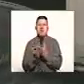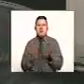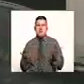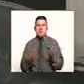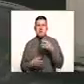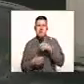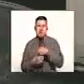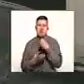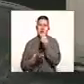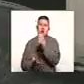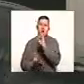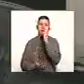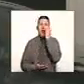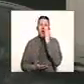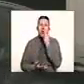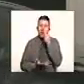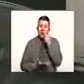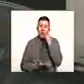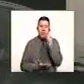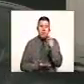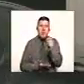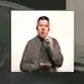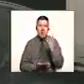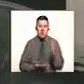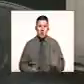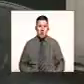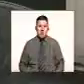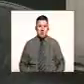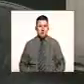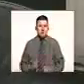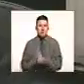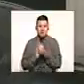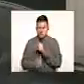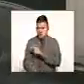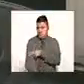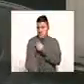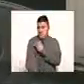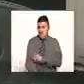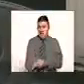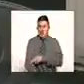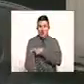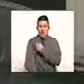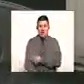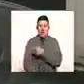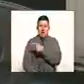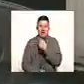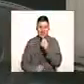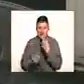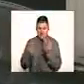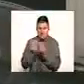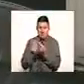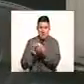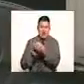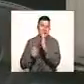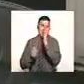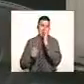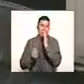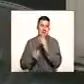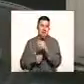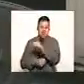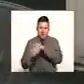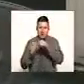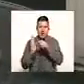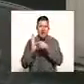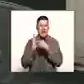si sí se invierte o si se lo roban. Eliminar la mermelada y la politiquería que reina en este Congreso es la mejor